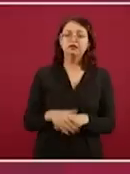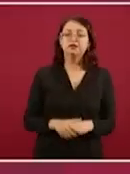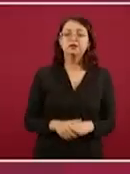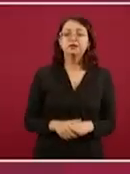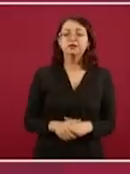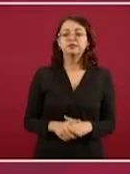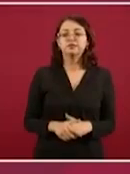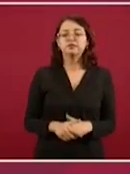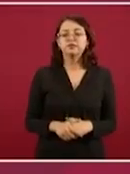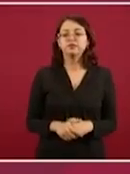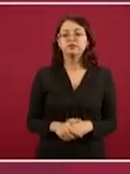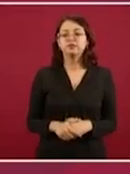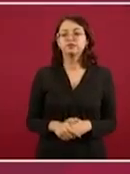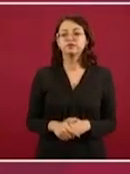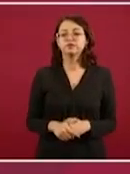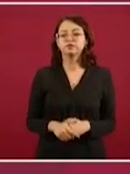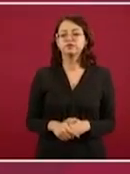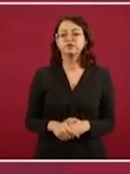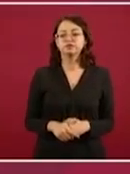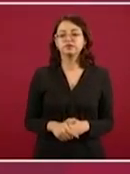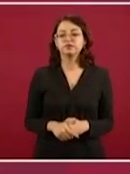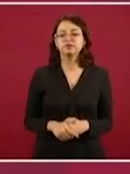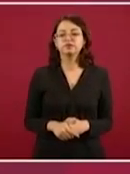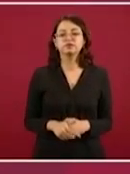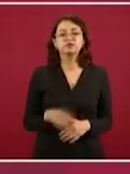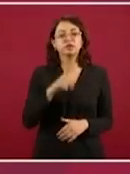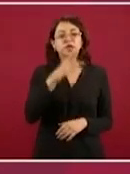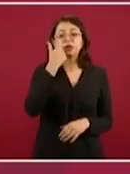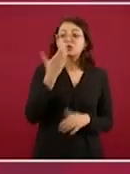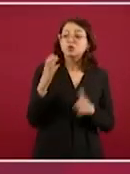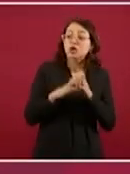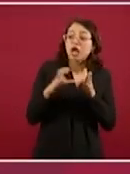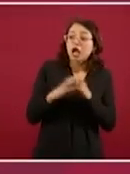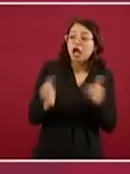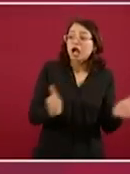¿Queremos mandarla acá? Pues traigan las cajas, ¿no?